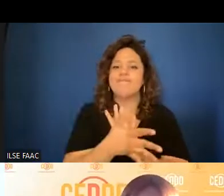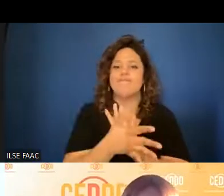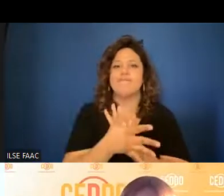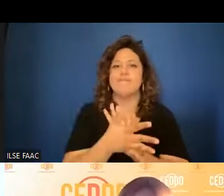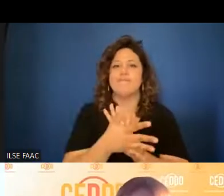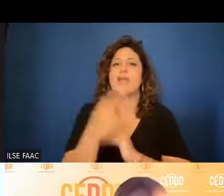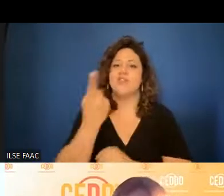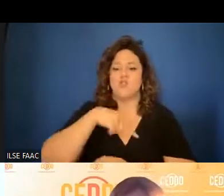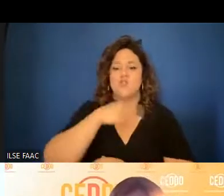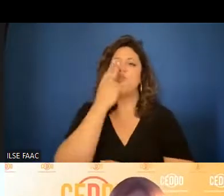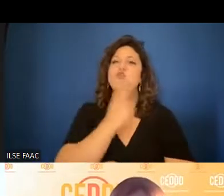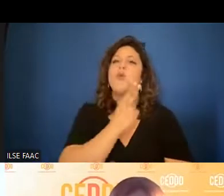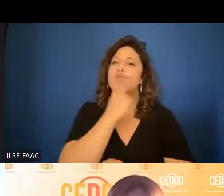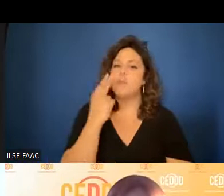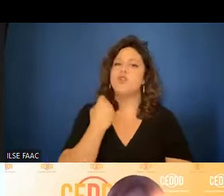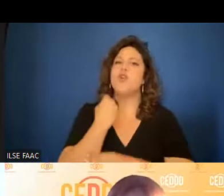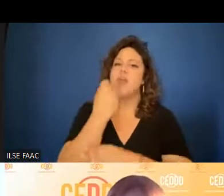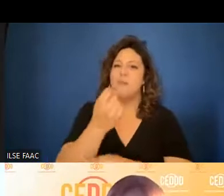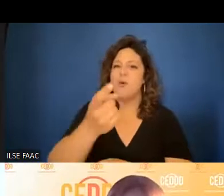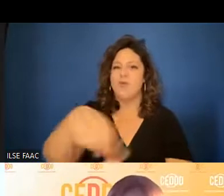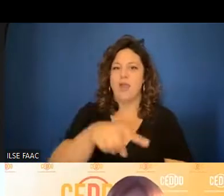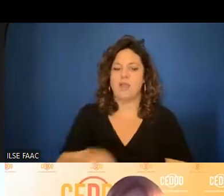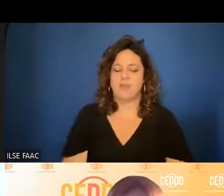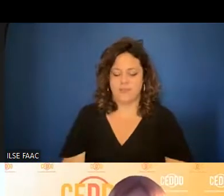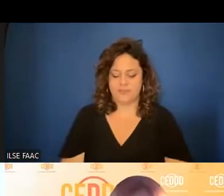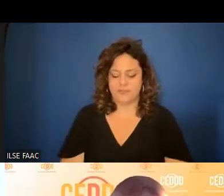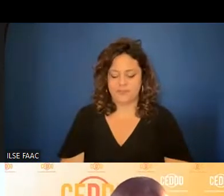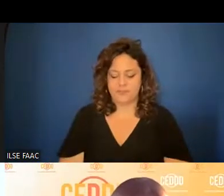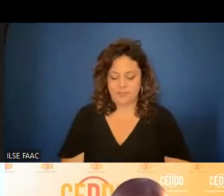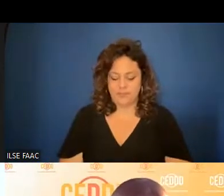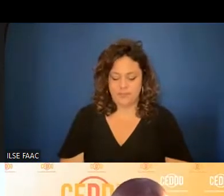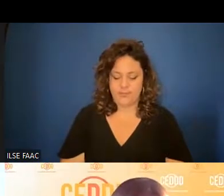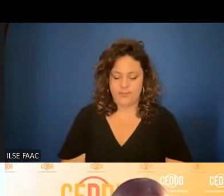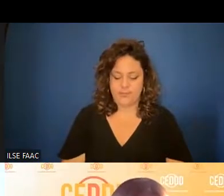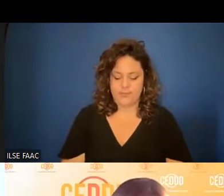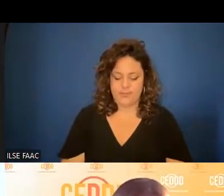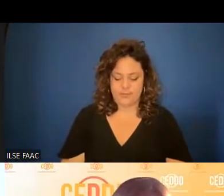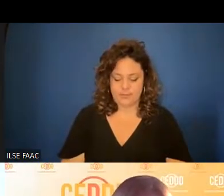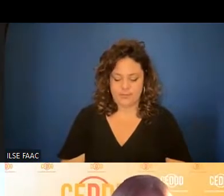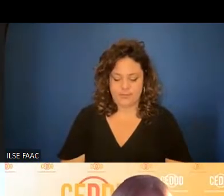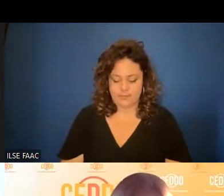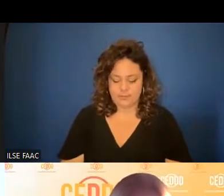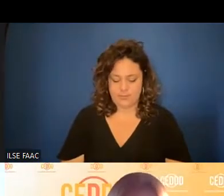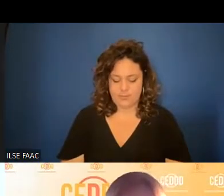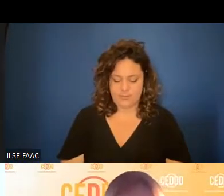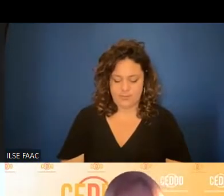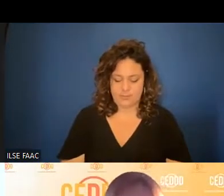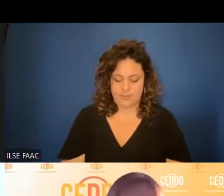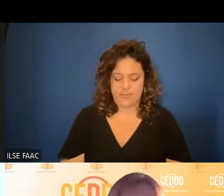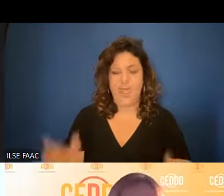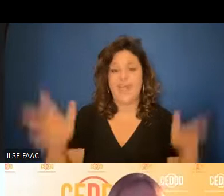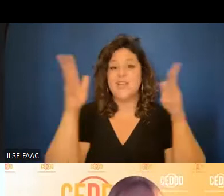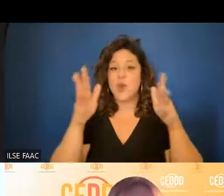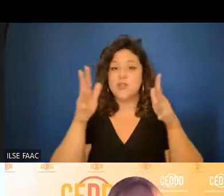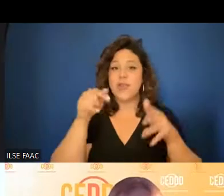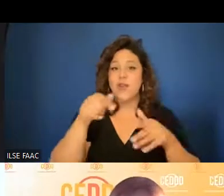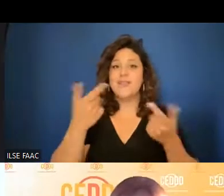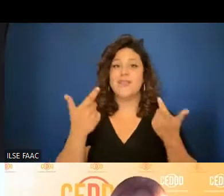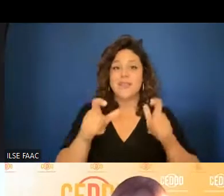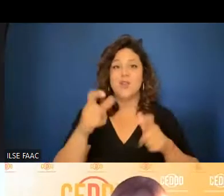Y eso se tendría que poner en manos, entiendo que de la inspección correspondiente escolar o algún procedimiento esté